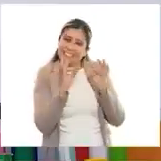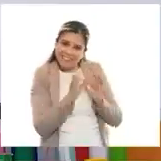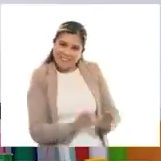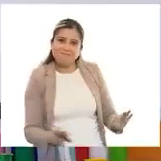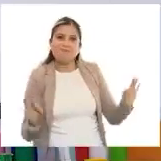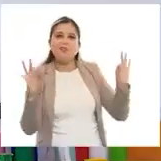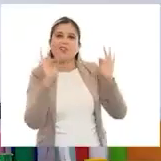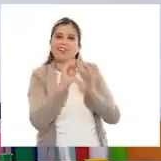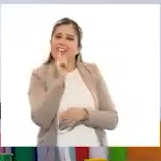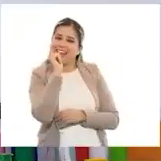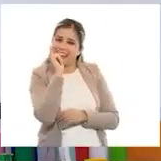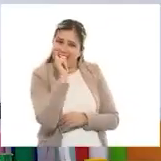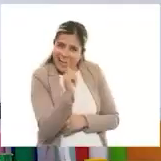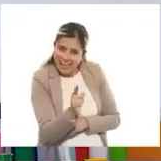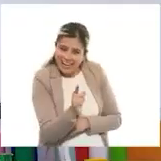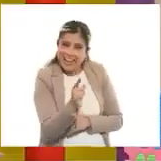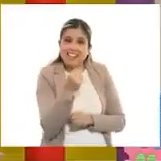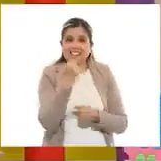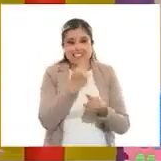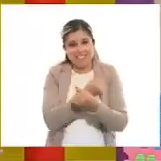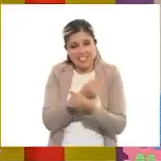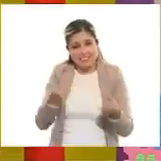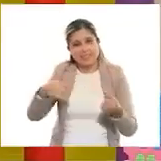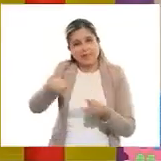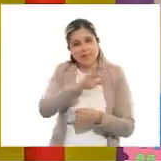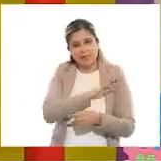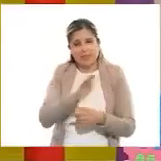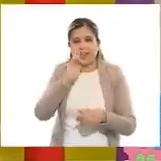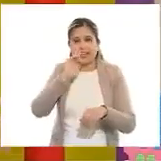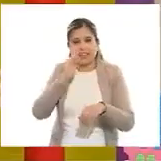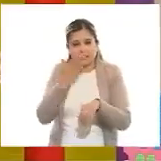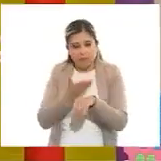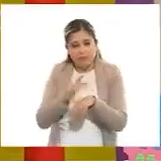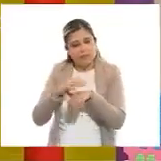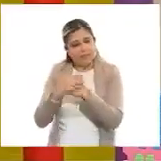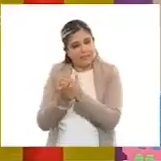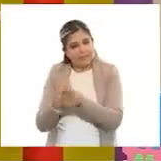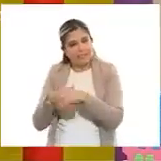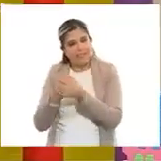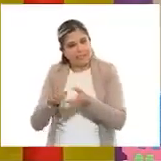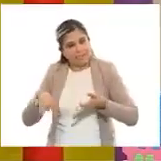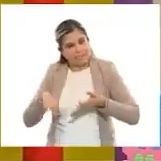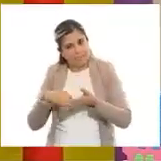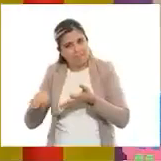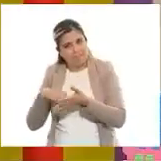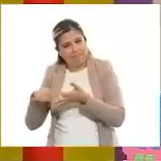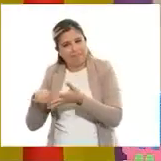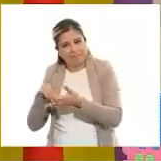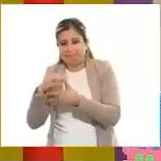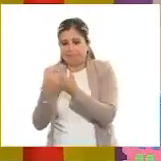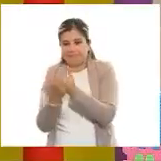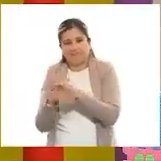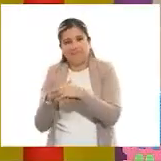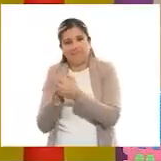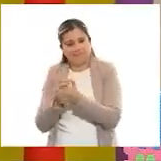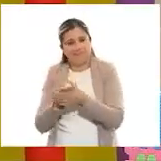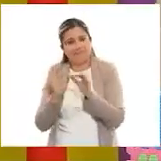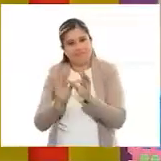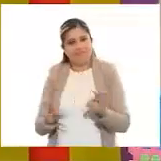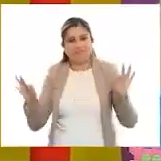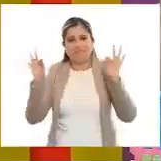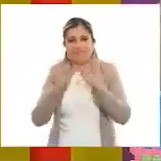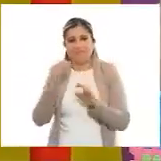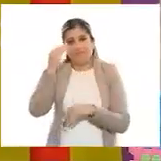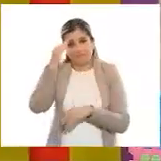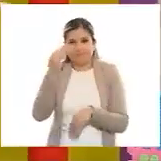¡Qué importante! Y de eso las niñas y los niños sí se pueden hacer responsables, ellas y ellos. Lavarse las manos frecuentemente, sobre todo en